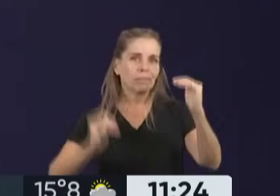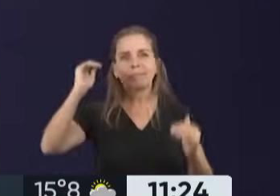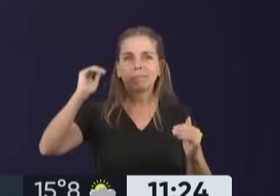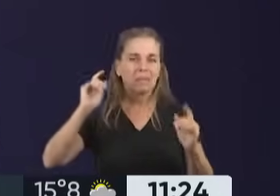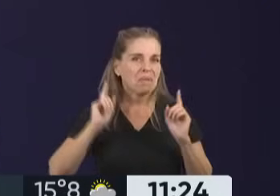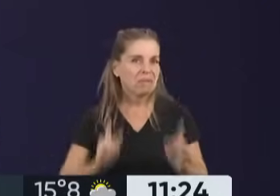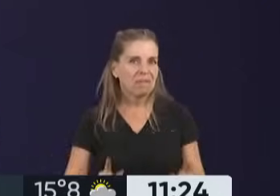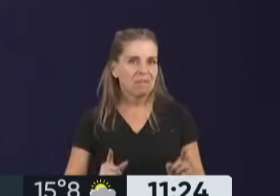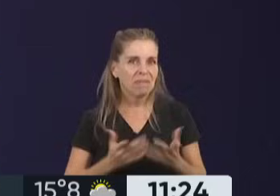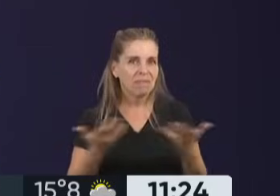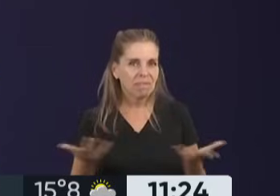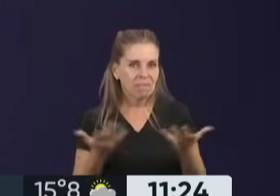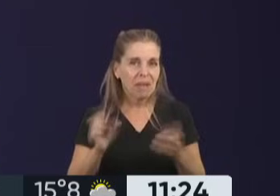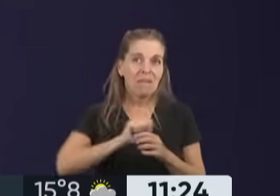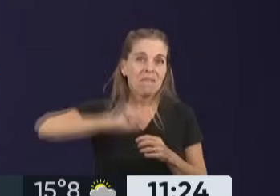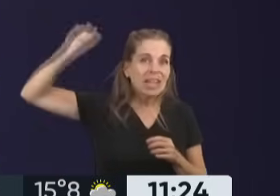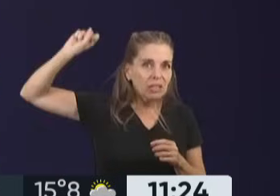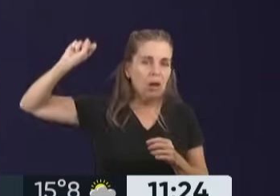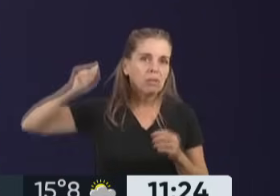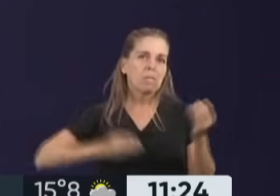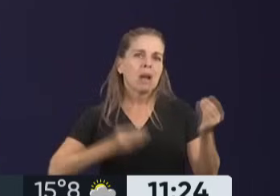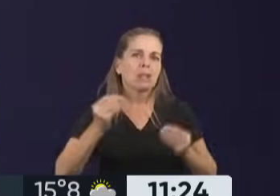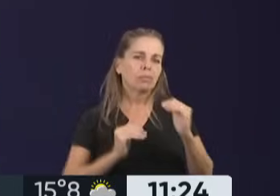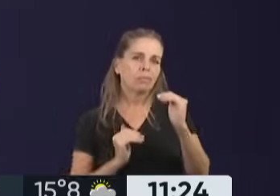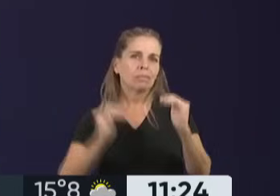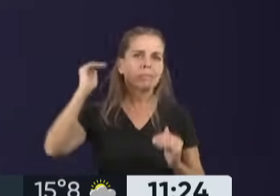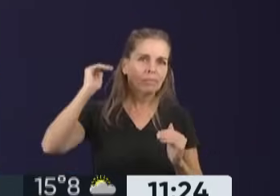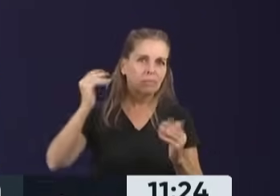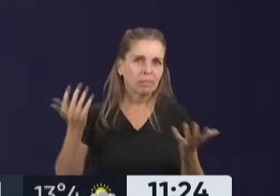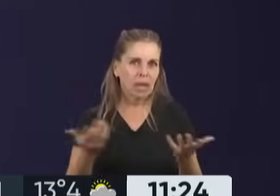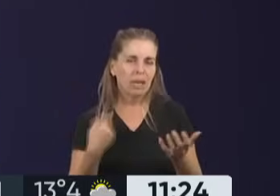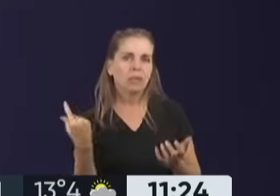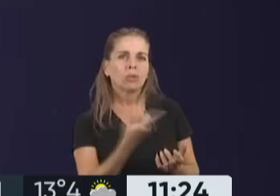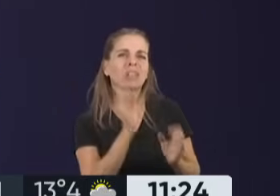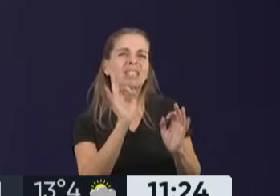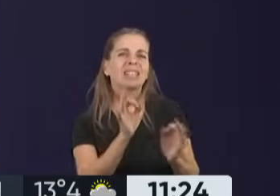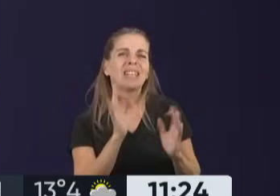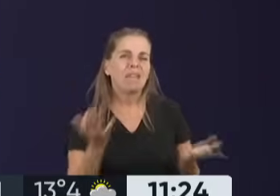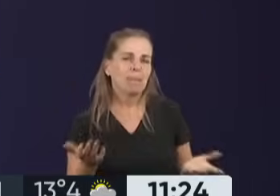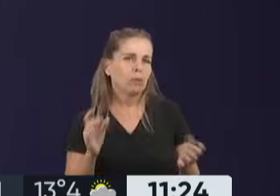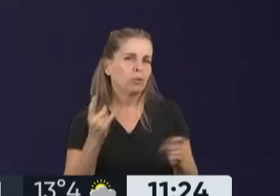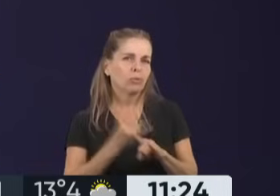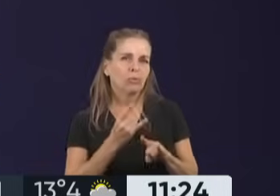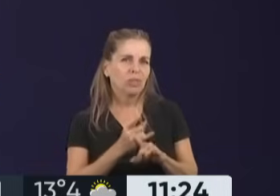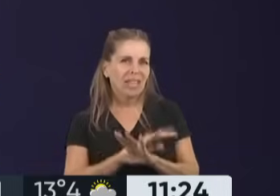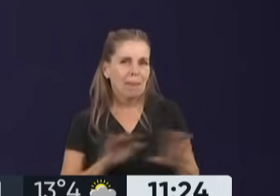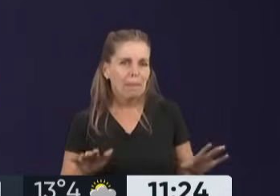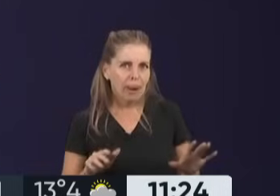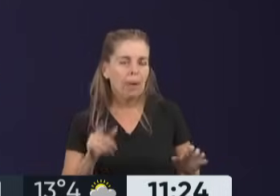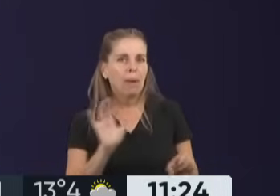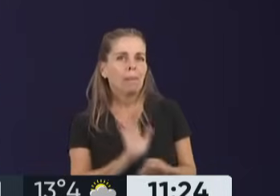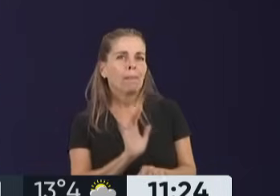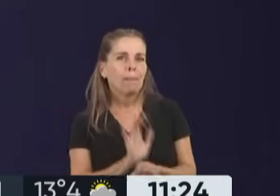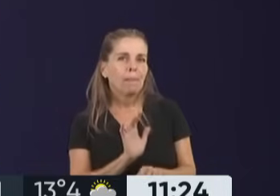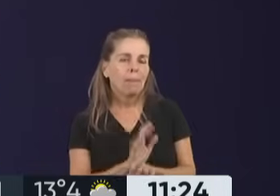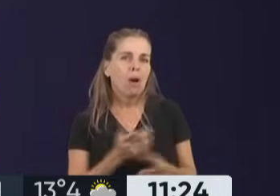porque se subestimaba la inflación para lo que todos sabemos, ¿no? Una práctica habitual para tener cierta